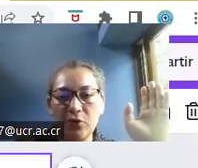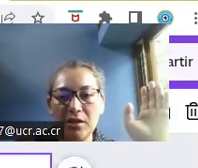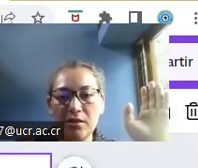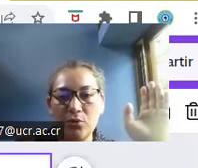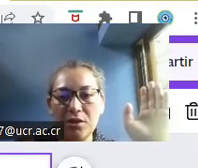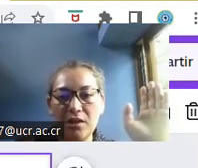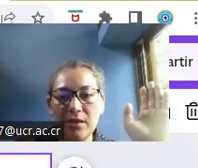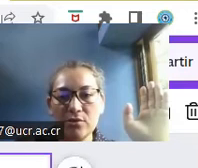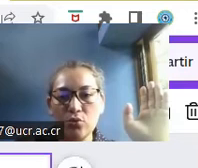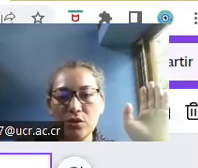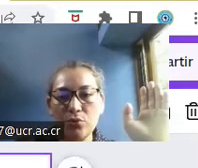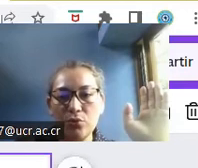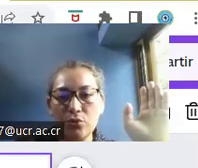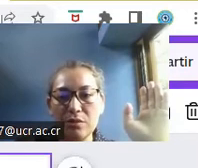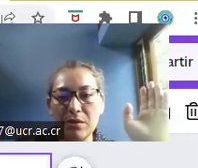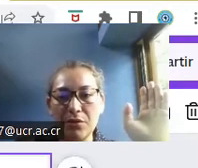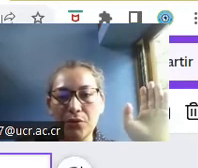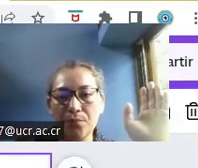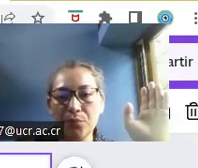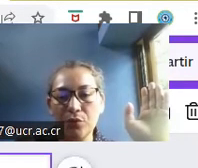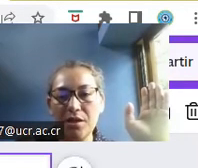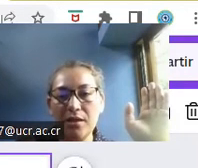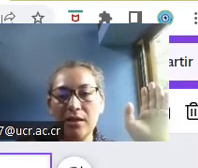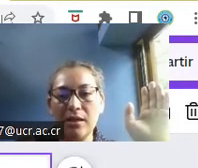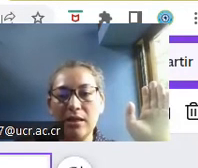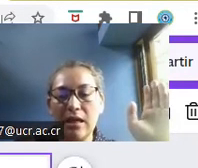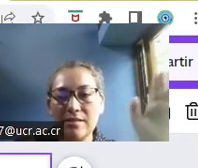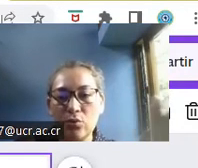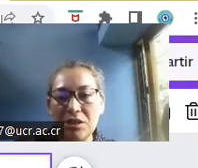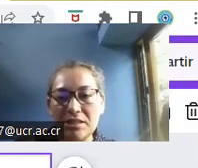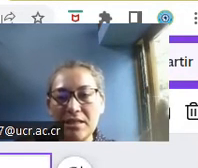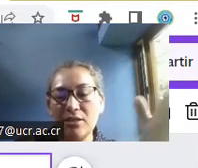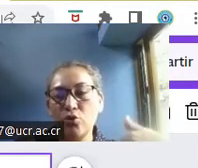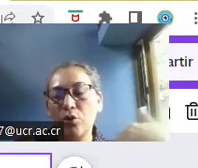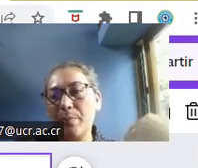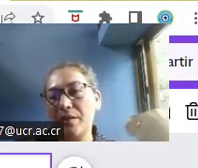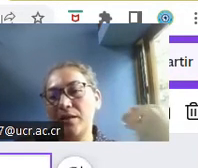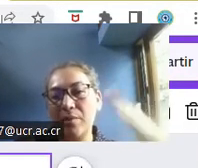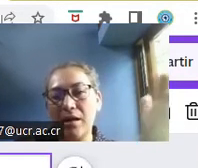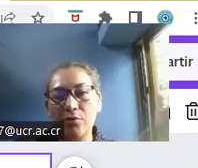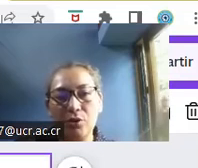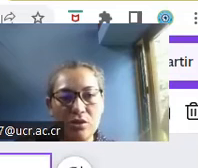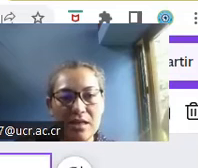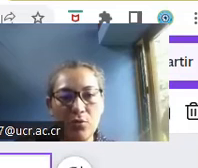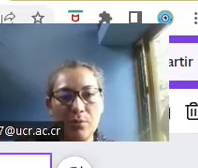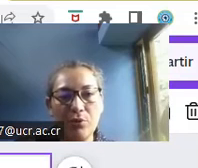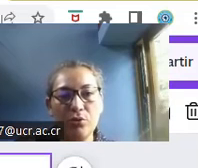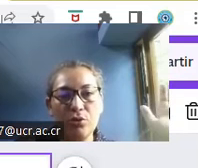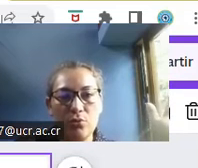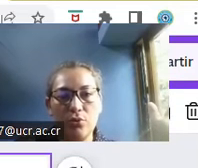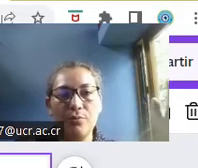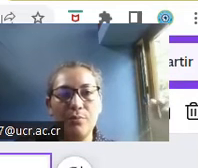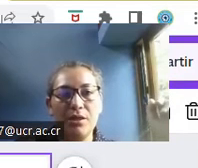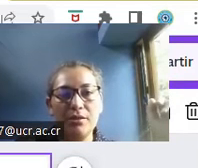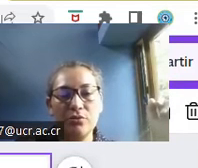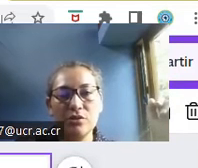digo, no, voy a dejar que dure nada más 1 segundo y medio, ¿ok? En segunda escena, yo voy a pedir que me haga otra cosa y voy a poner